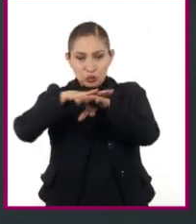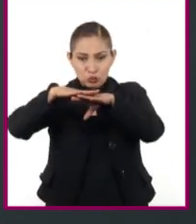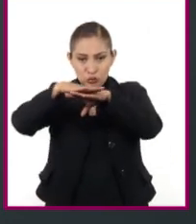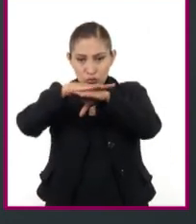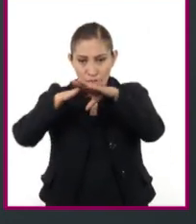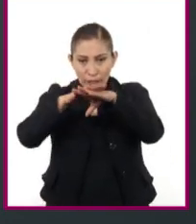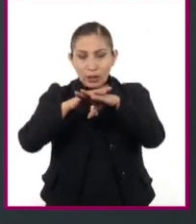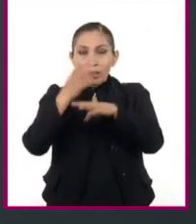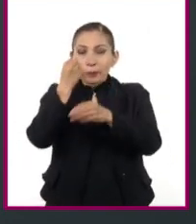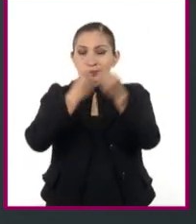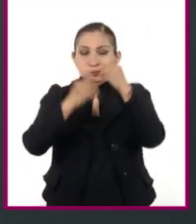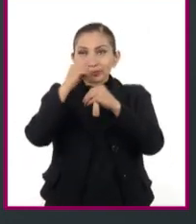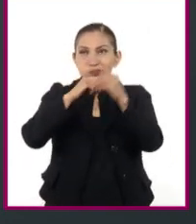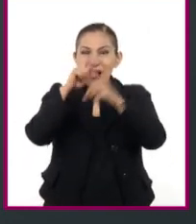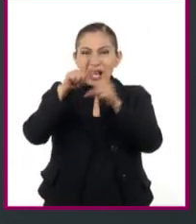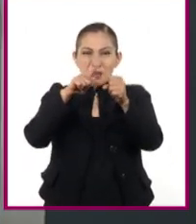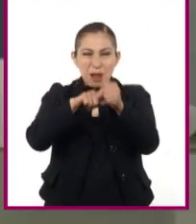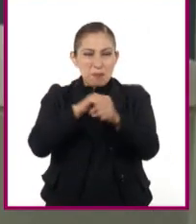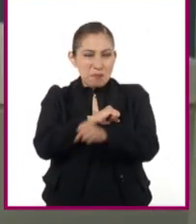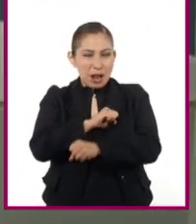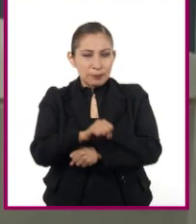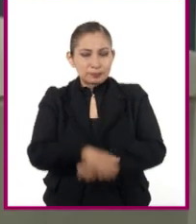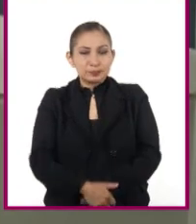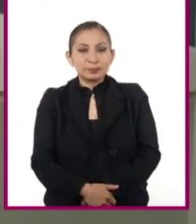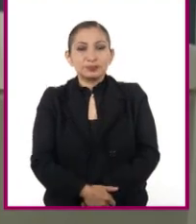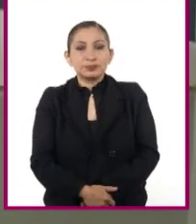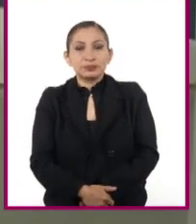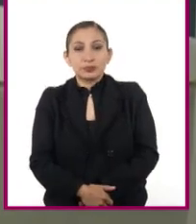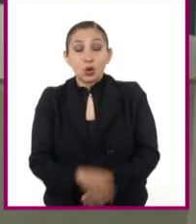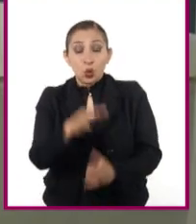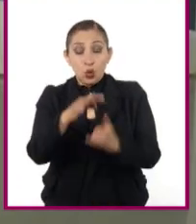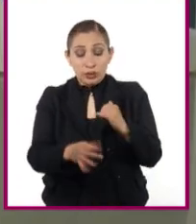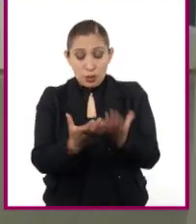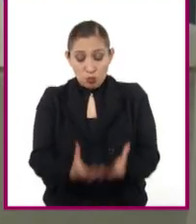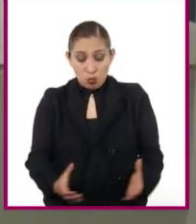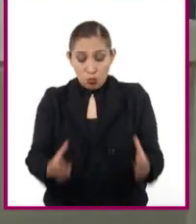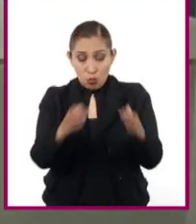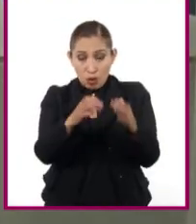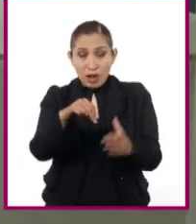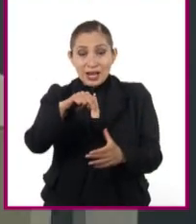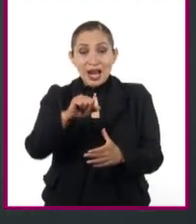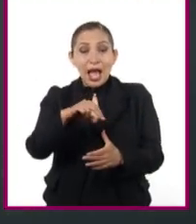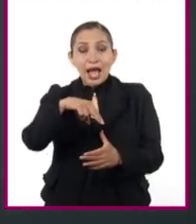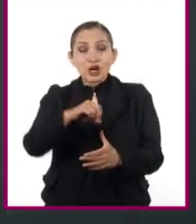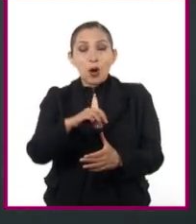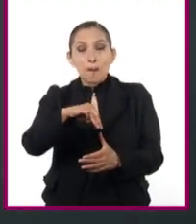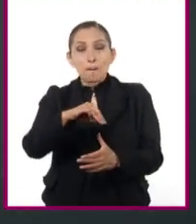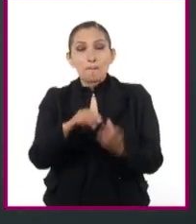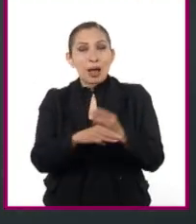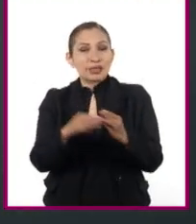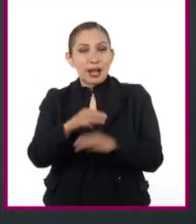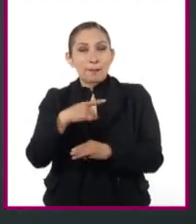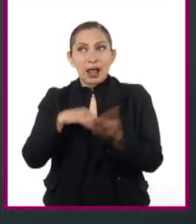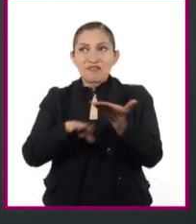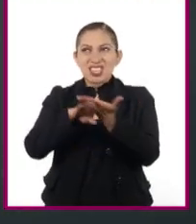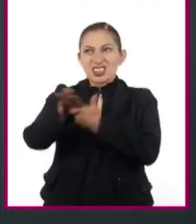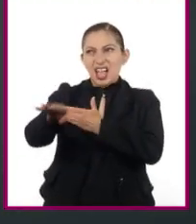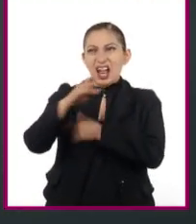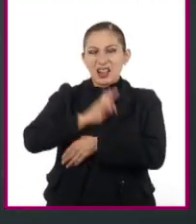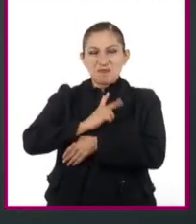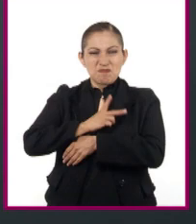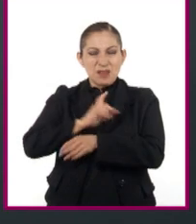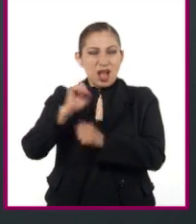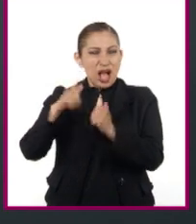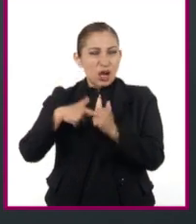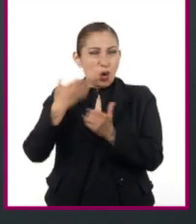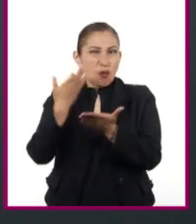superior, que se alimentan de microorganismos. El cubo final está relleno de nanomateriales para impedir el paso de los